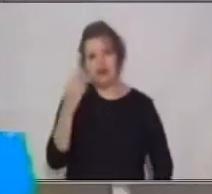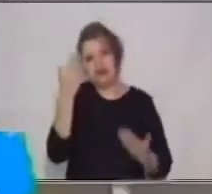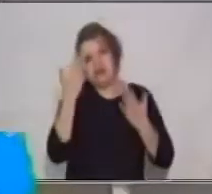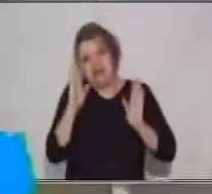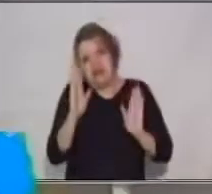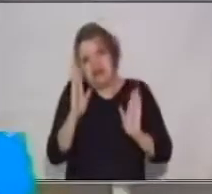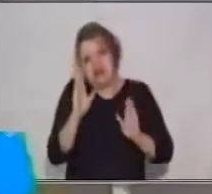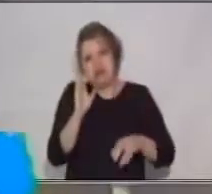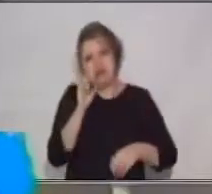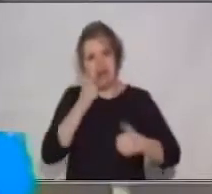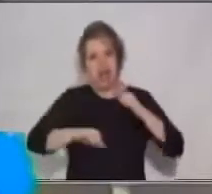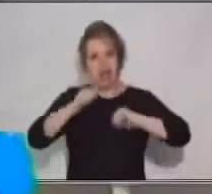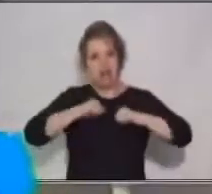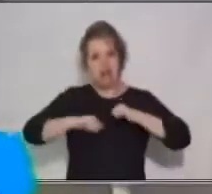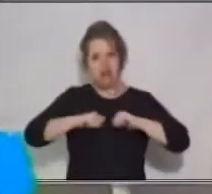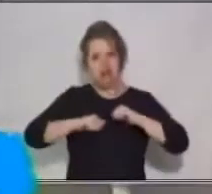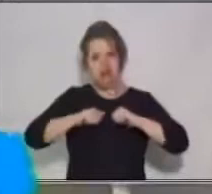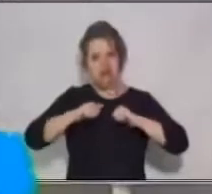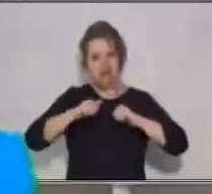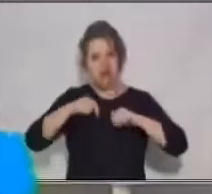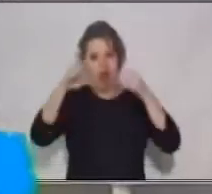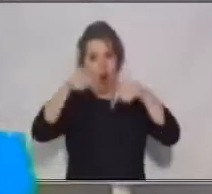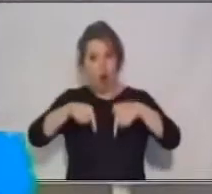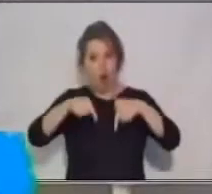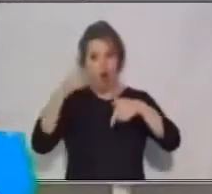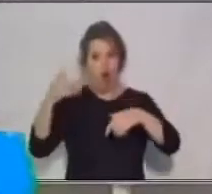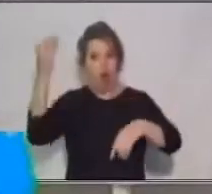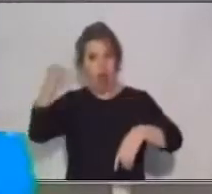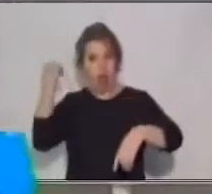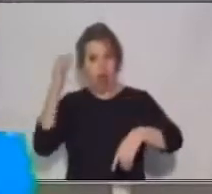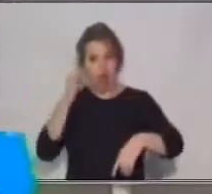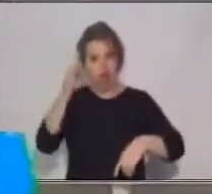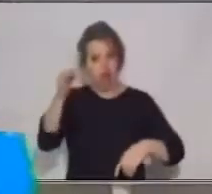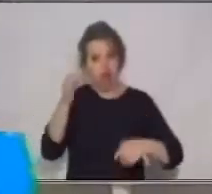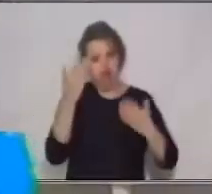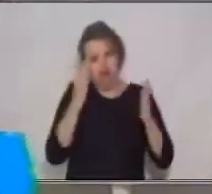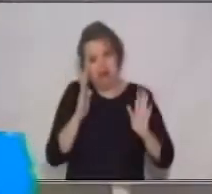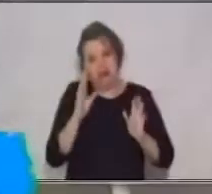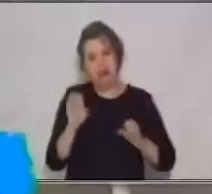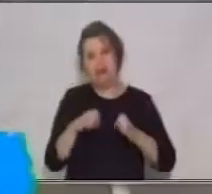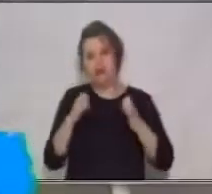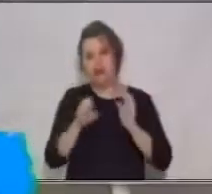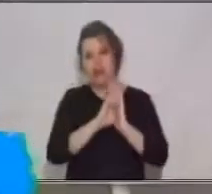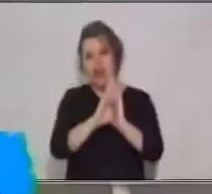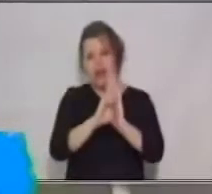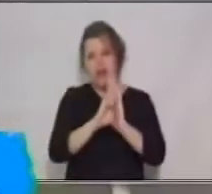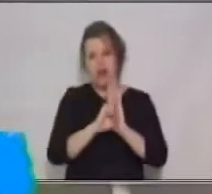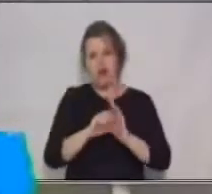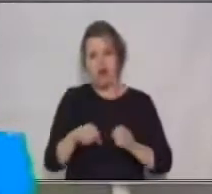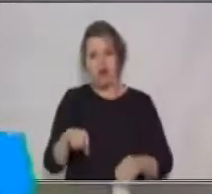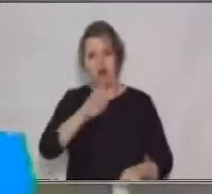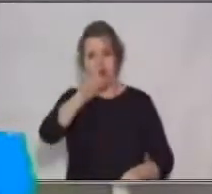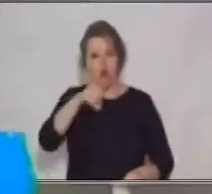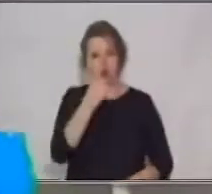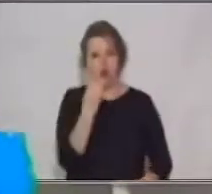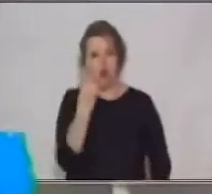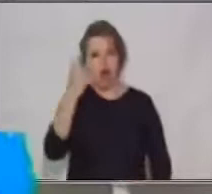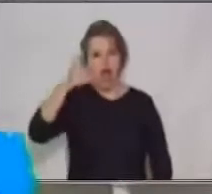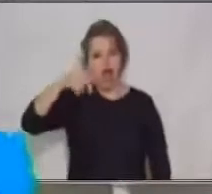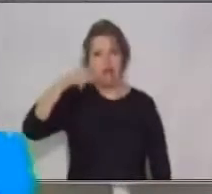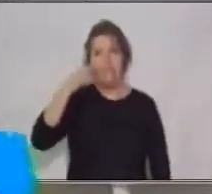pasará. El ejemplo que podemos identificar es Juan contempla la luna. Podemos identificar entonces el verbo como